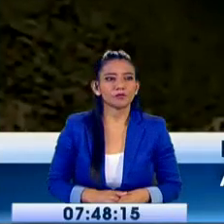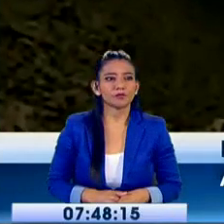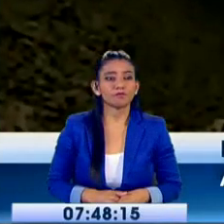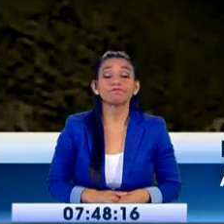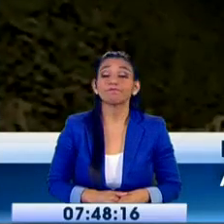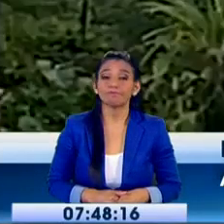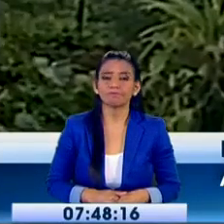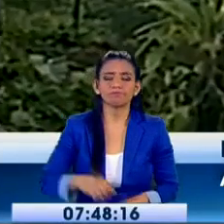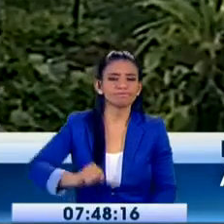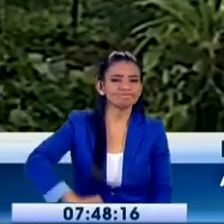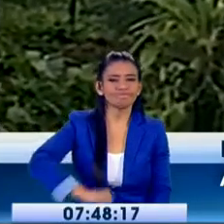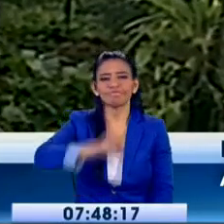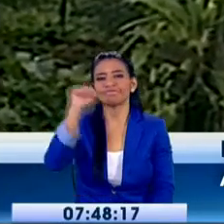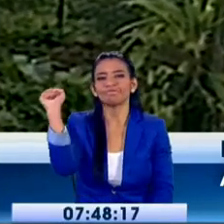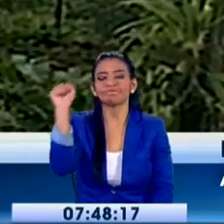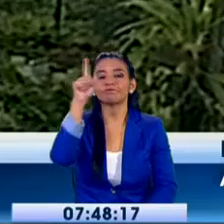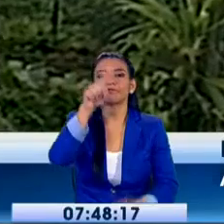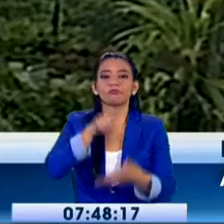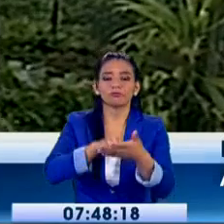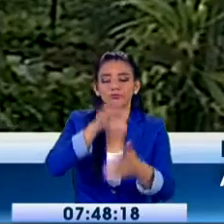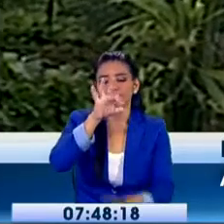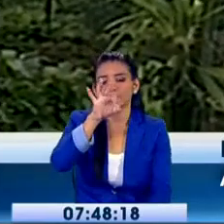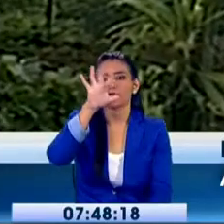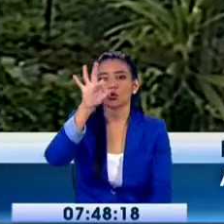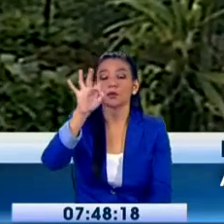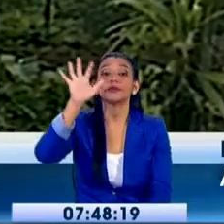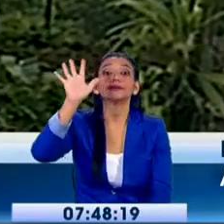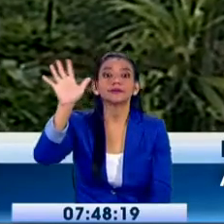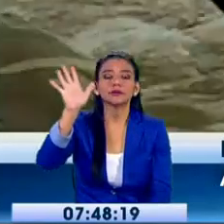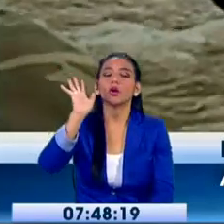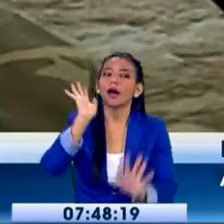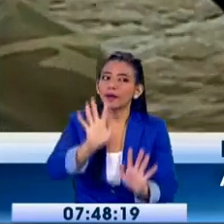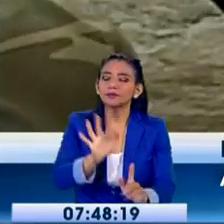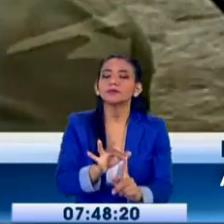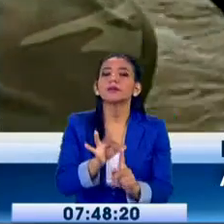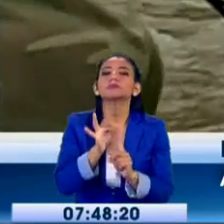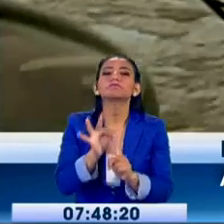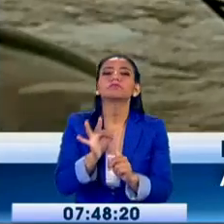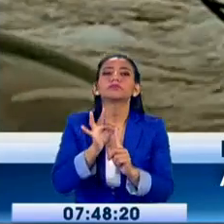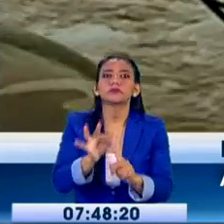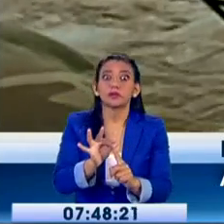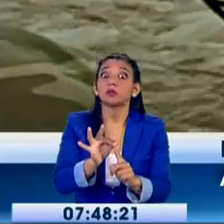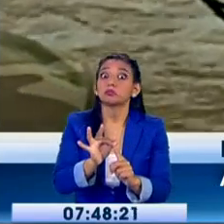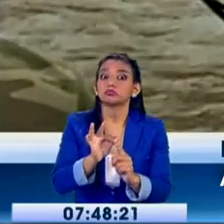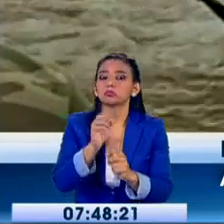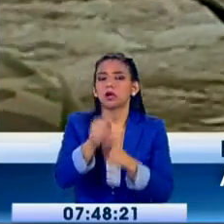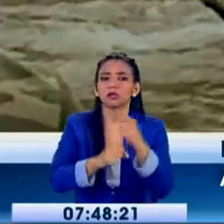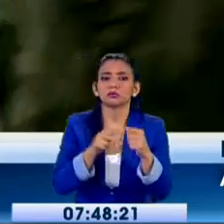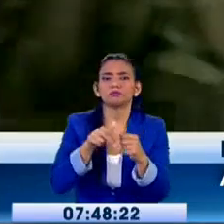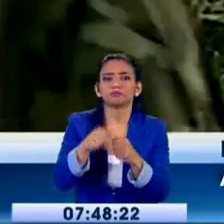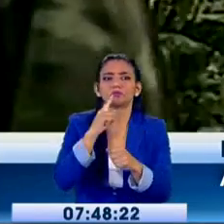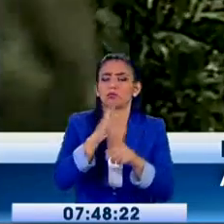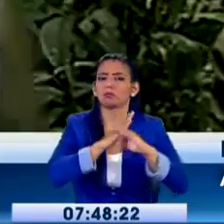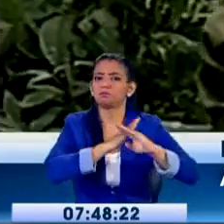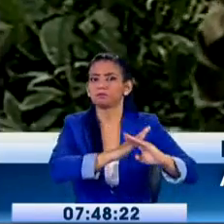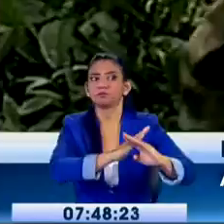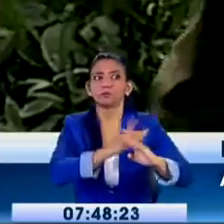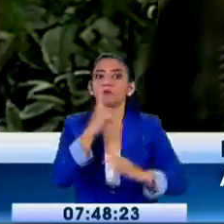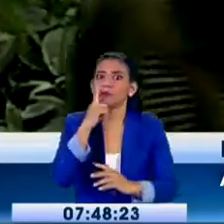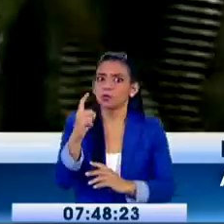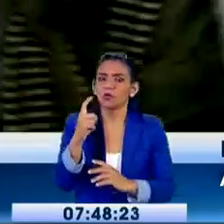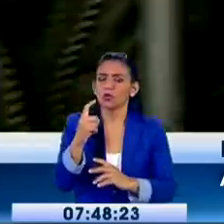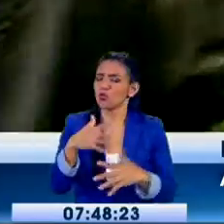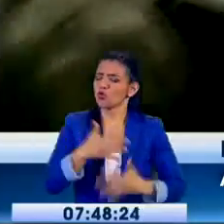La victoria conseguida en 1995 es el mayor acontecimiento del siglo XX en defensa de la soberanía. Hombres cargados